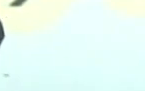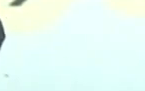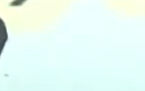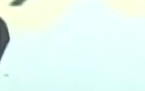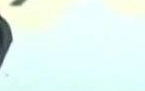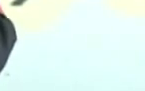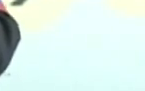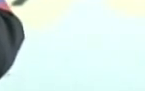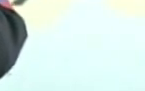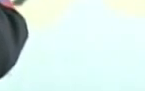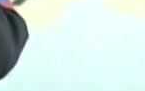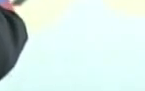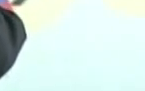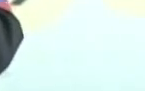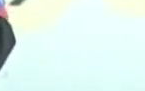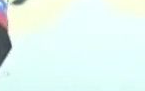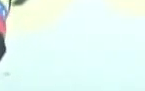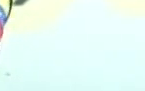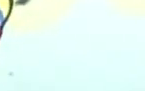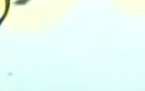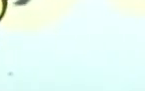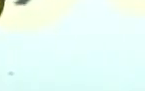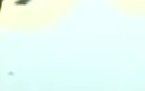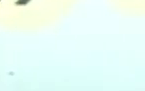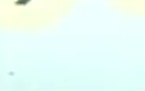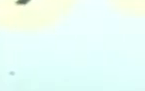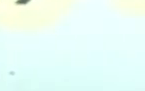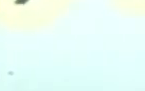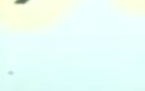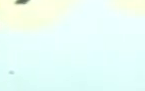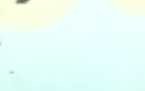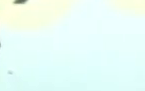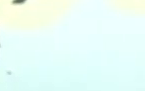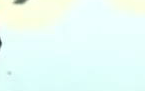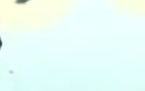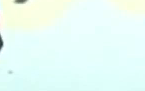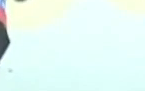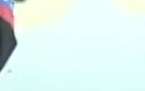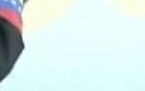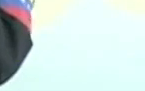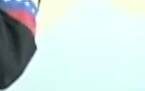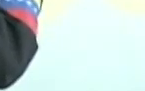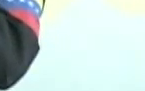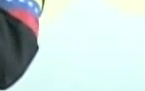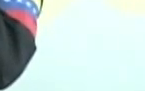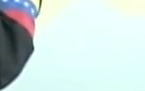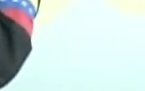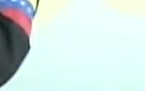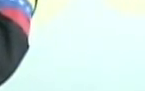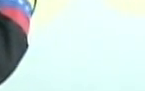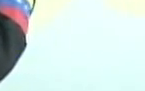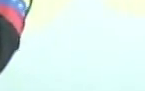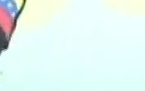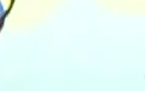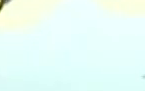y en su doctrina militar, en una especie de ejército de ocupación.